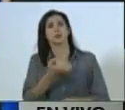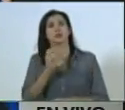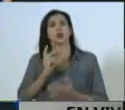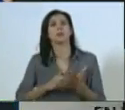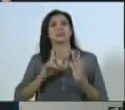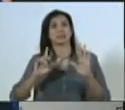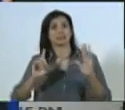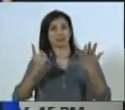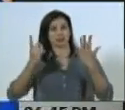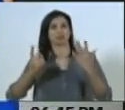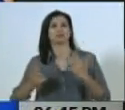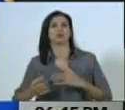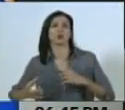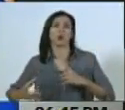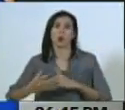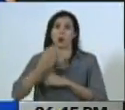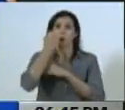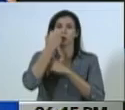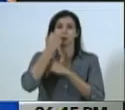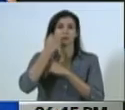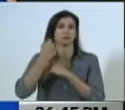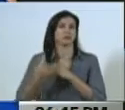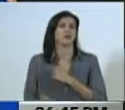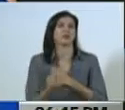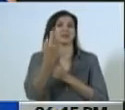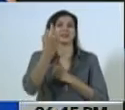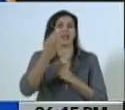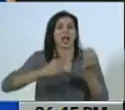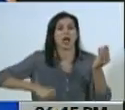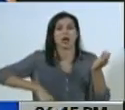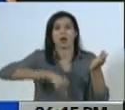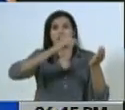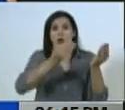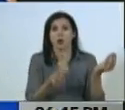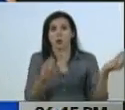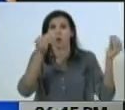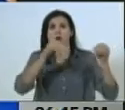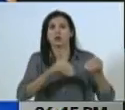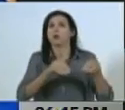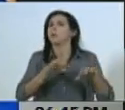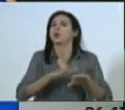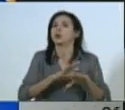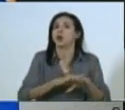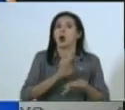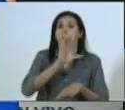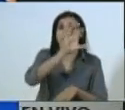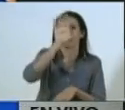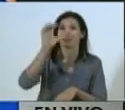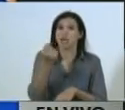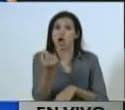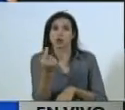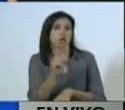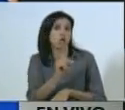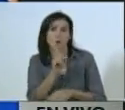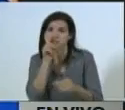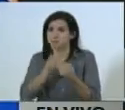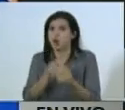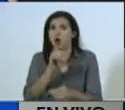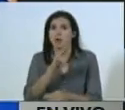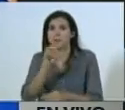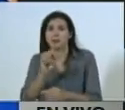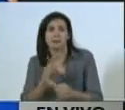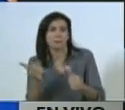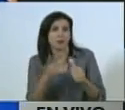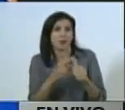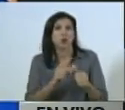que logramos este acuerdo histórico donde 11 países no OPEP liderados por la